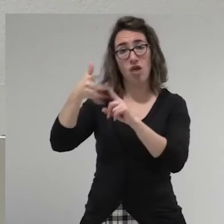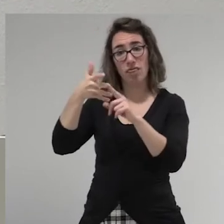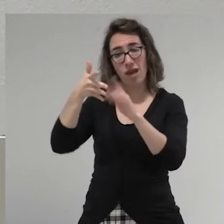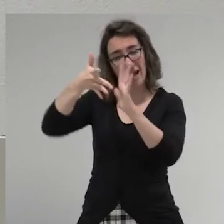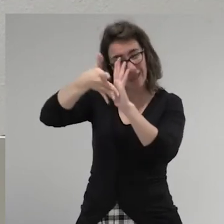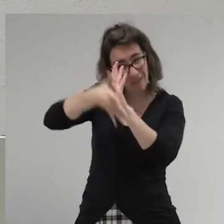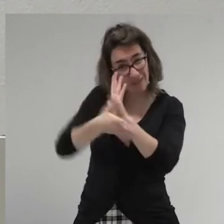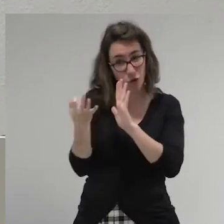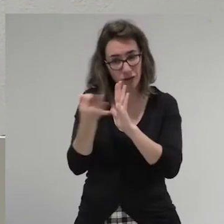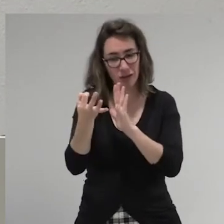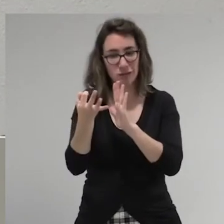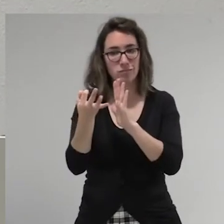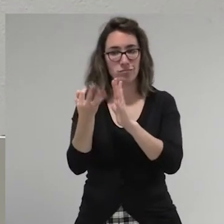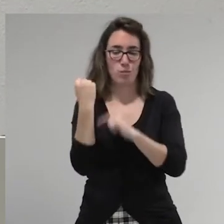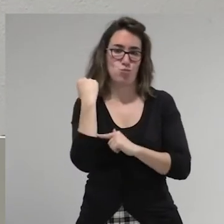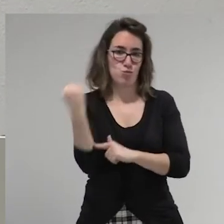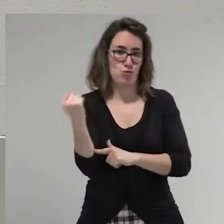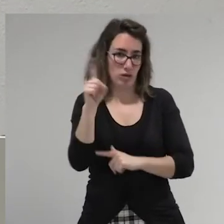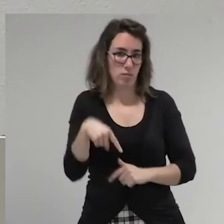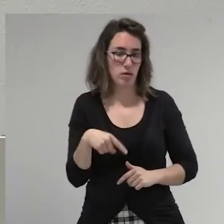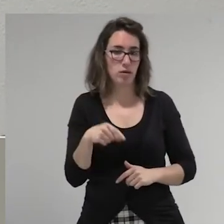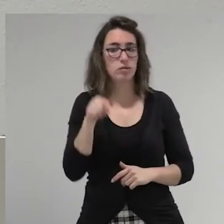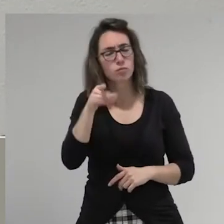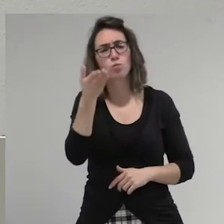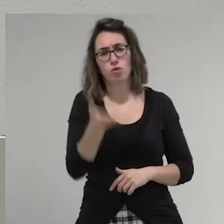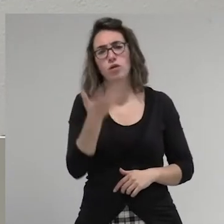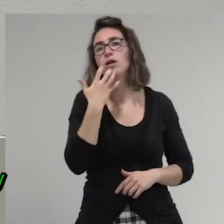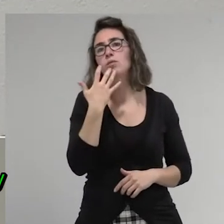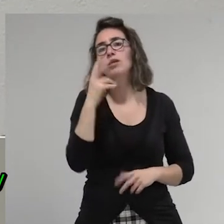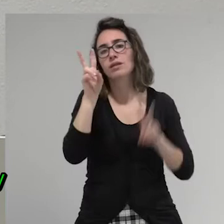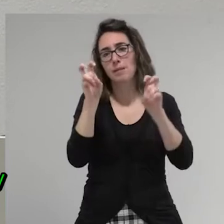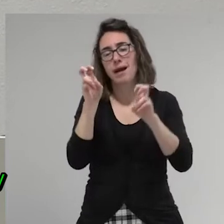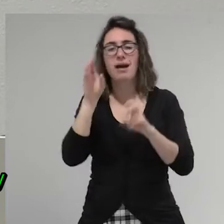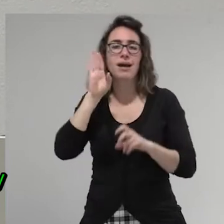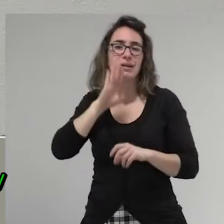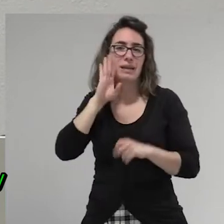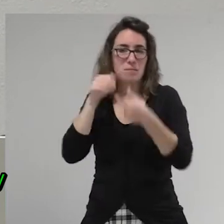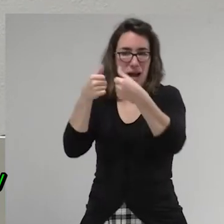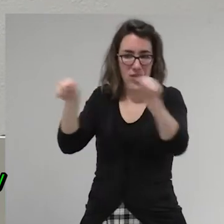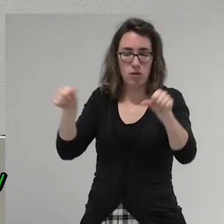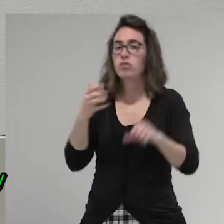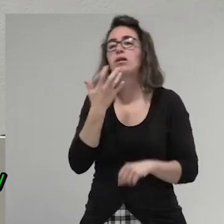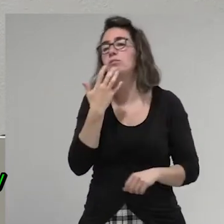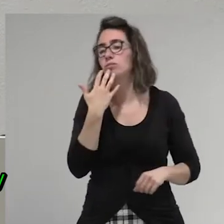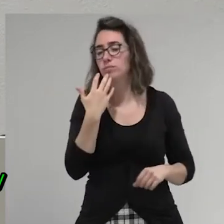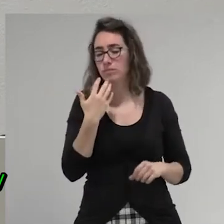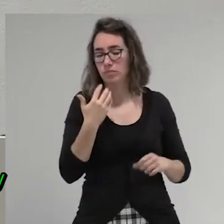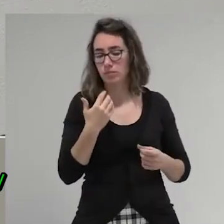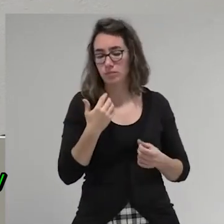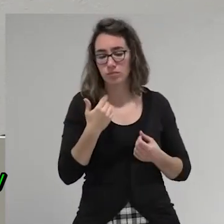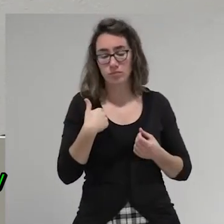violencia. Y esto es importante cuando hablamos de criminalización porque lo que sucede aquí es hay una especie de